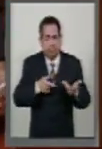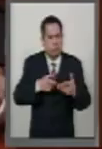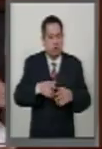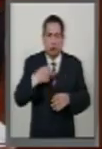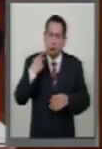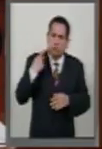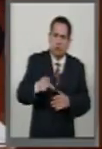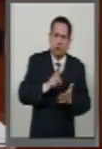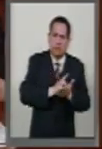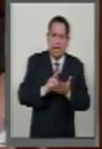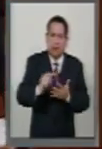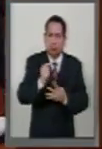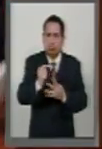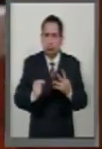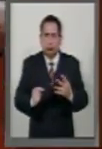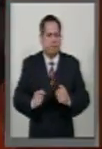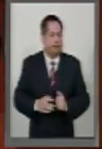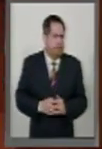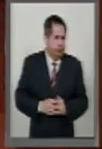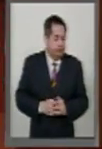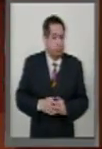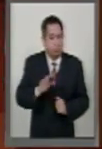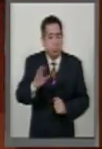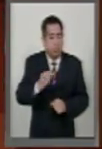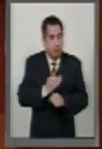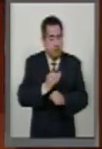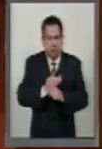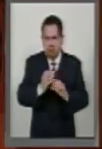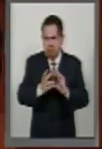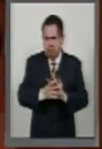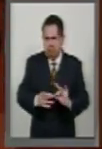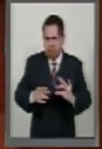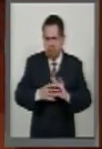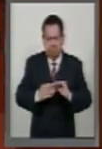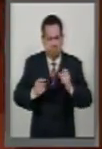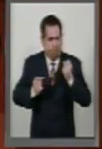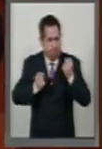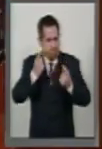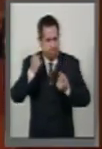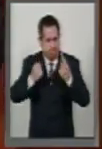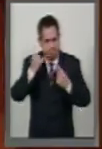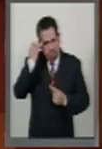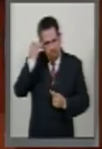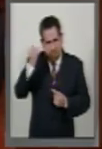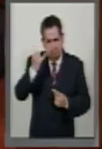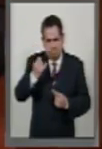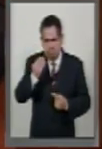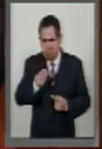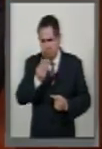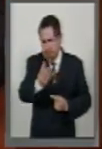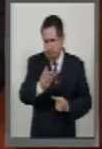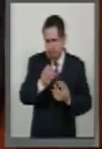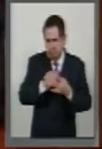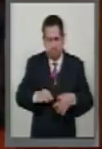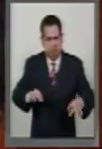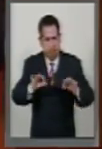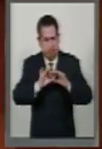derechos. Quiero compartir con ustedes algunas consideraciones